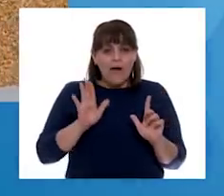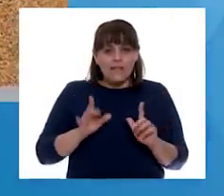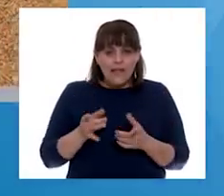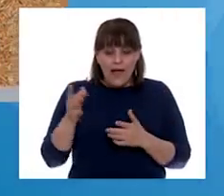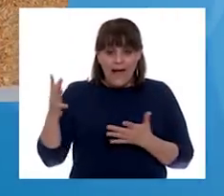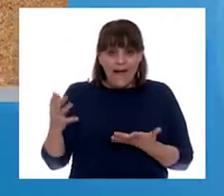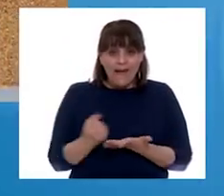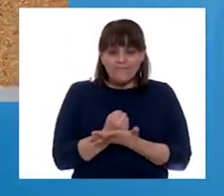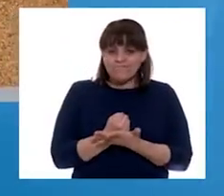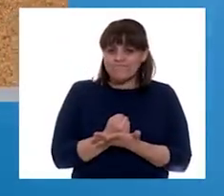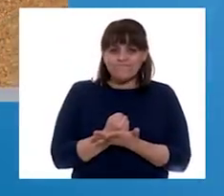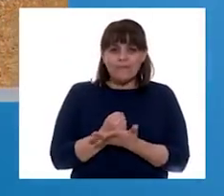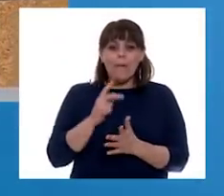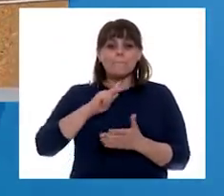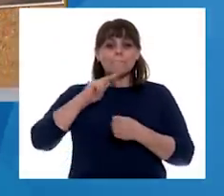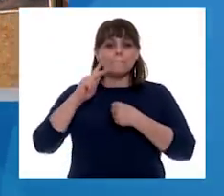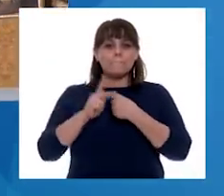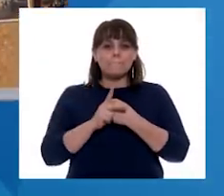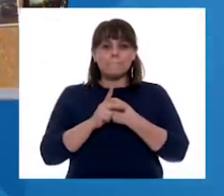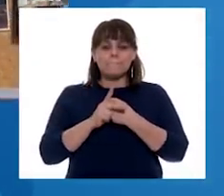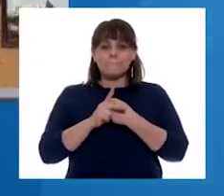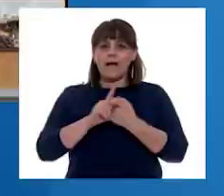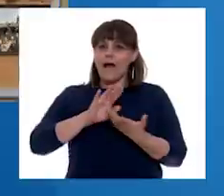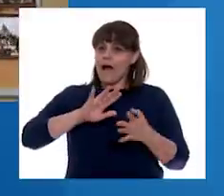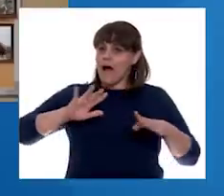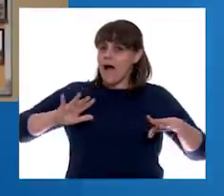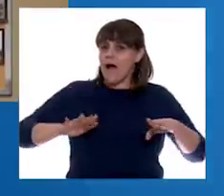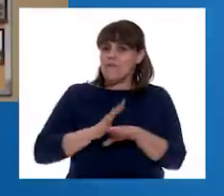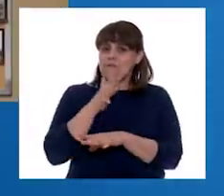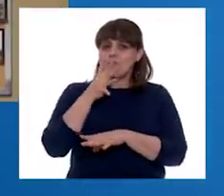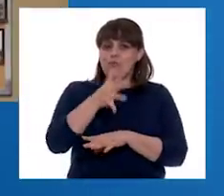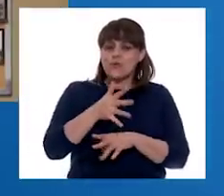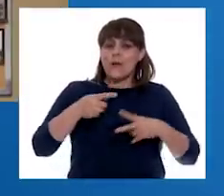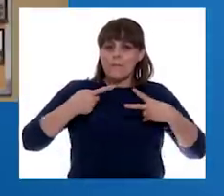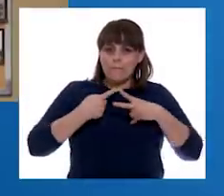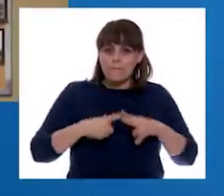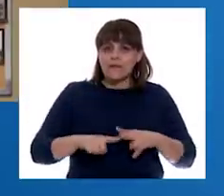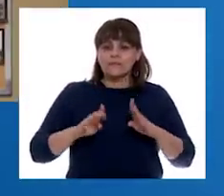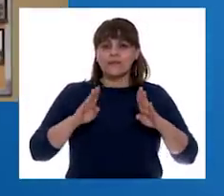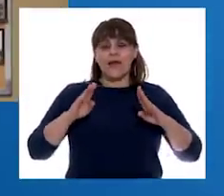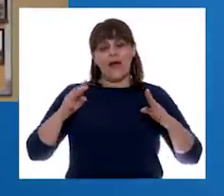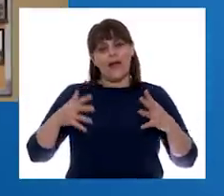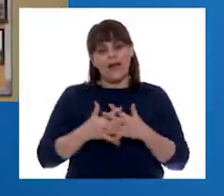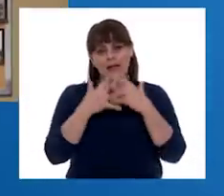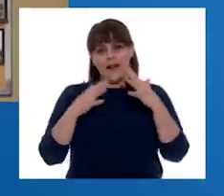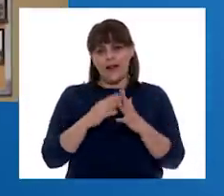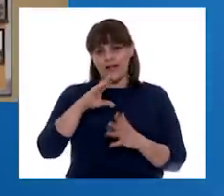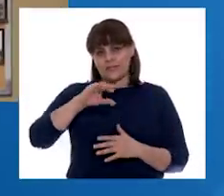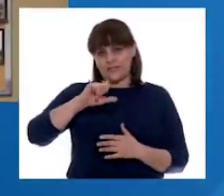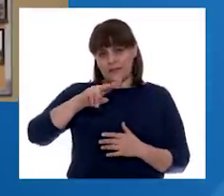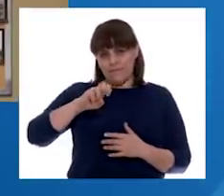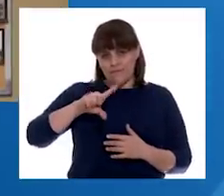nación. La guerra civil apenas comenzaba.